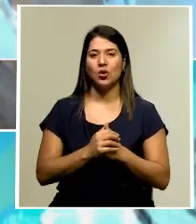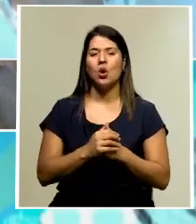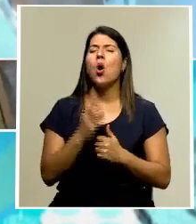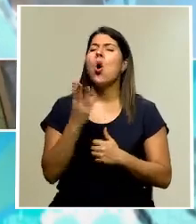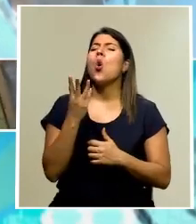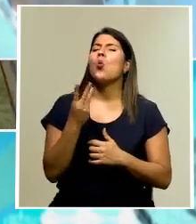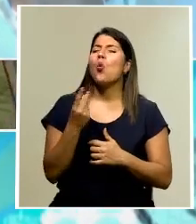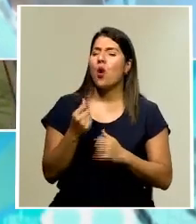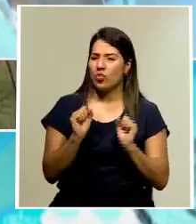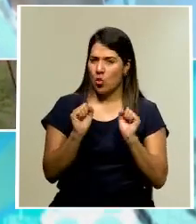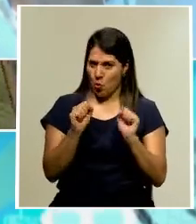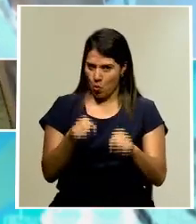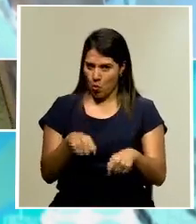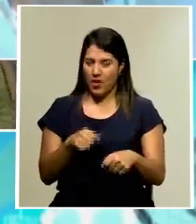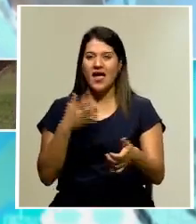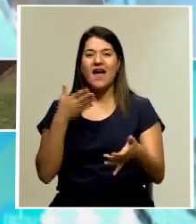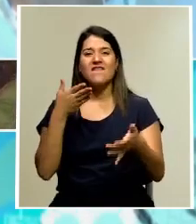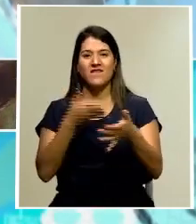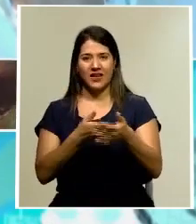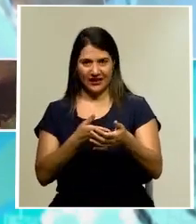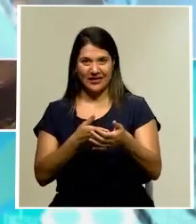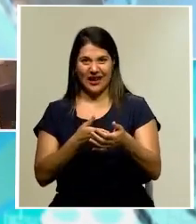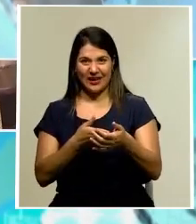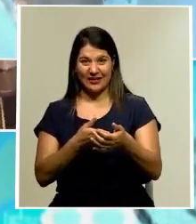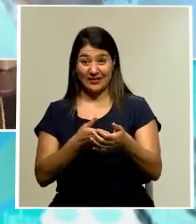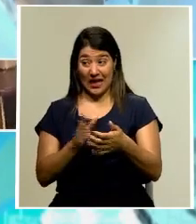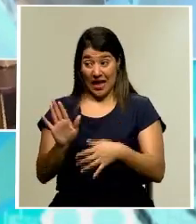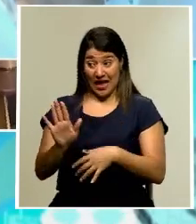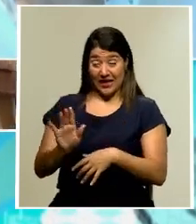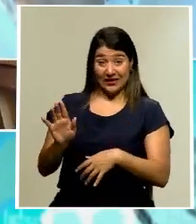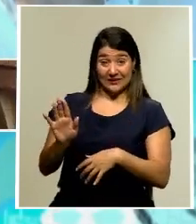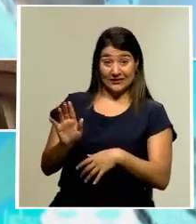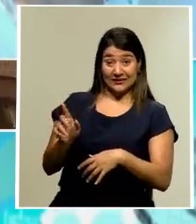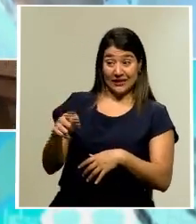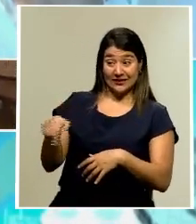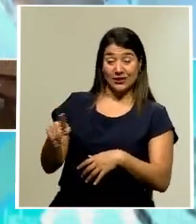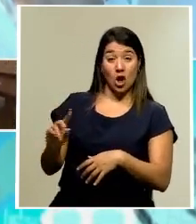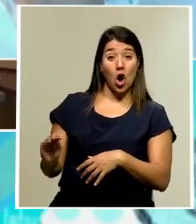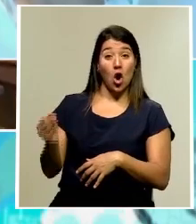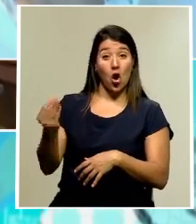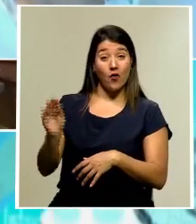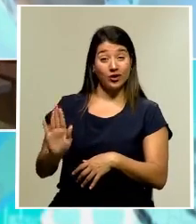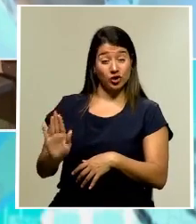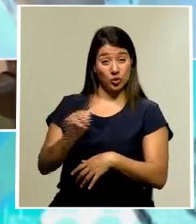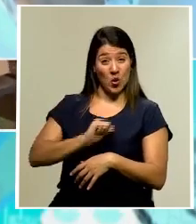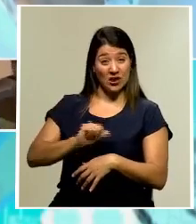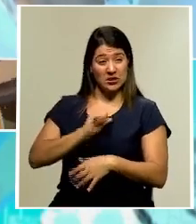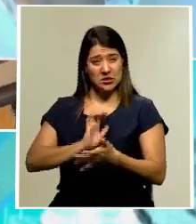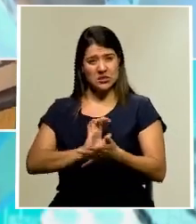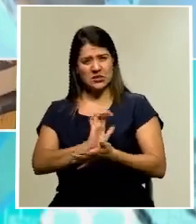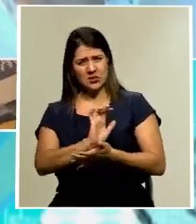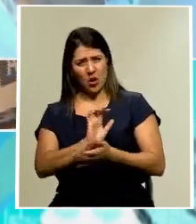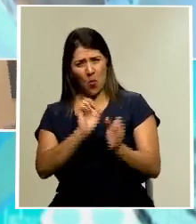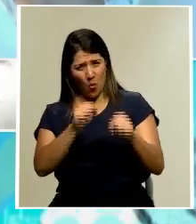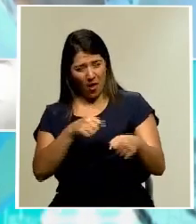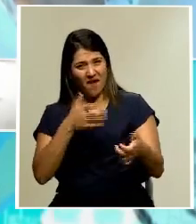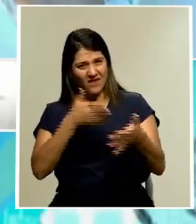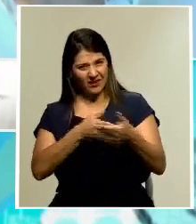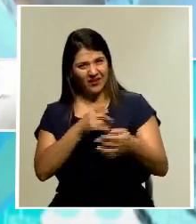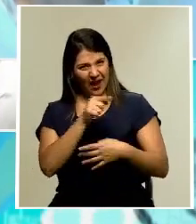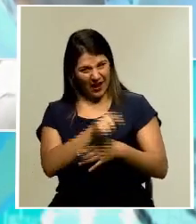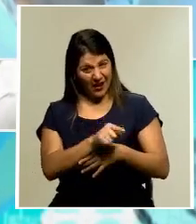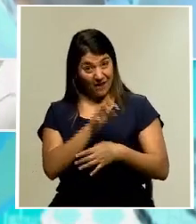podría afectarlo este rechazo de la generación millennial y centennial, y cómo podría abrirse